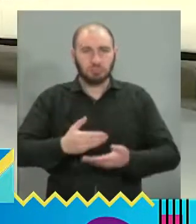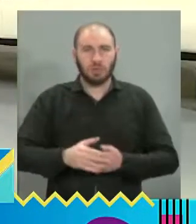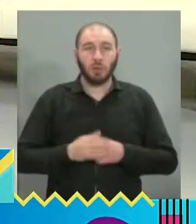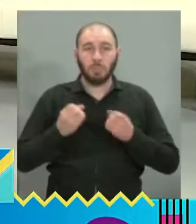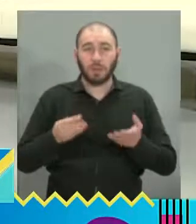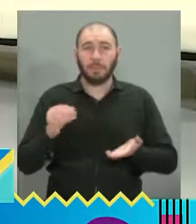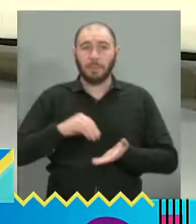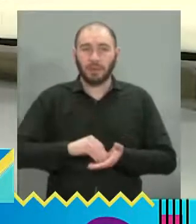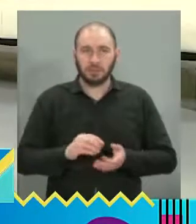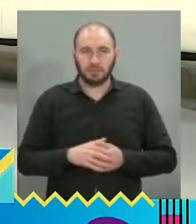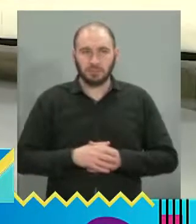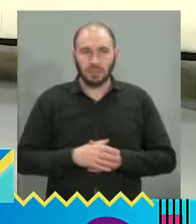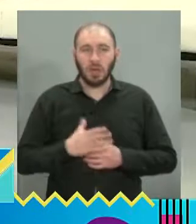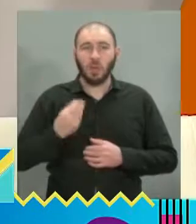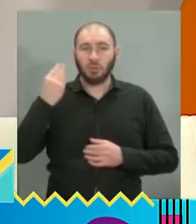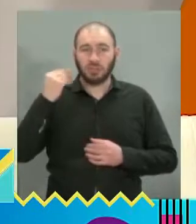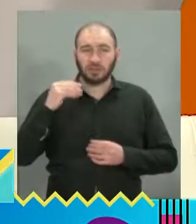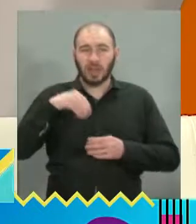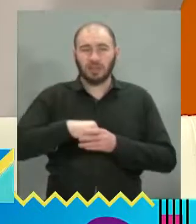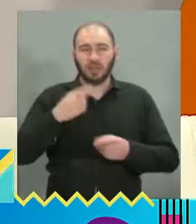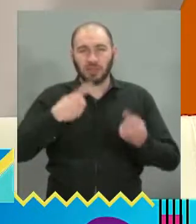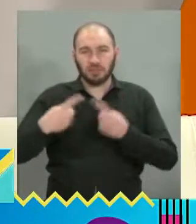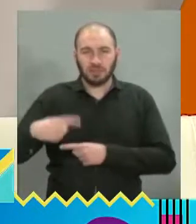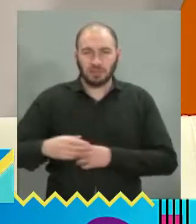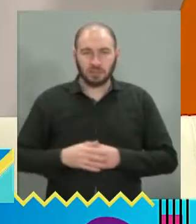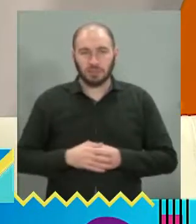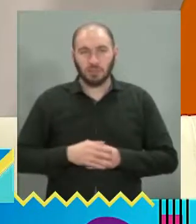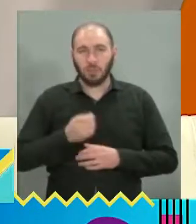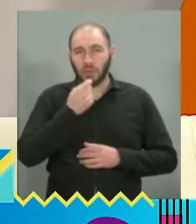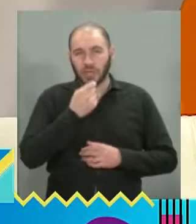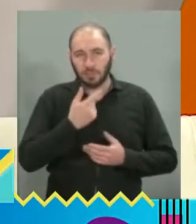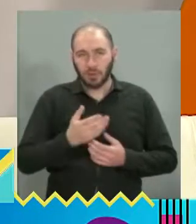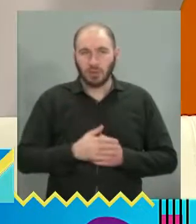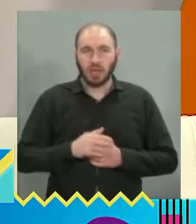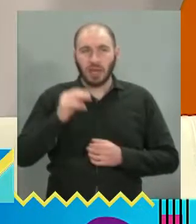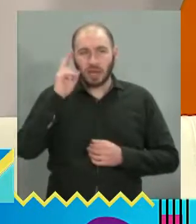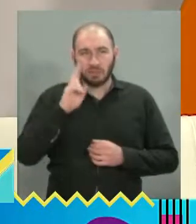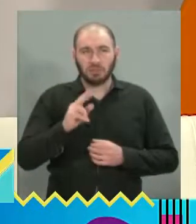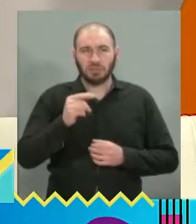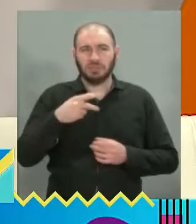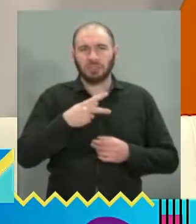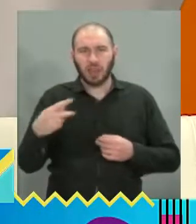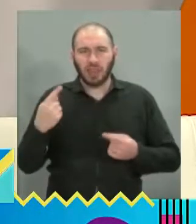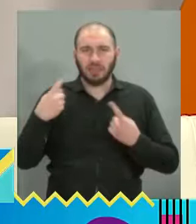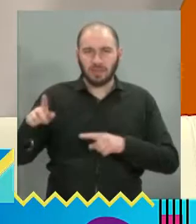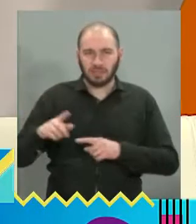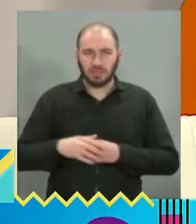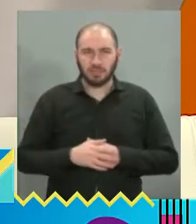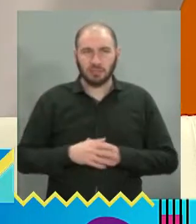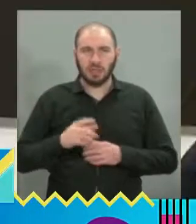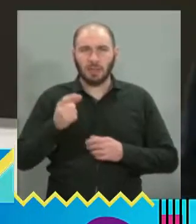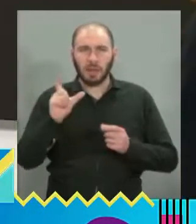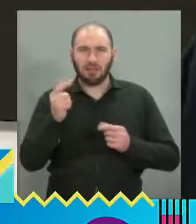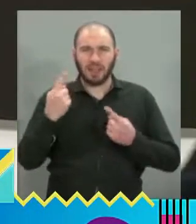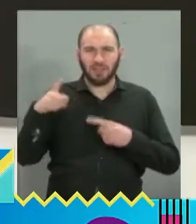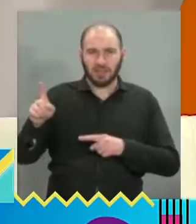además tenemos, muchas veces hasta dentro de la misma diversidad se plantea, por ejemplo, bueno, hay que respetar a los que tenemos una sexualidad diferente, y en realidad el término